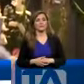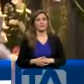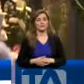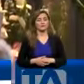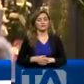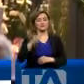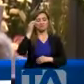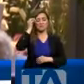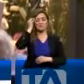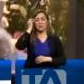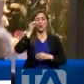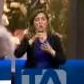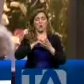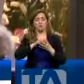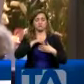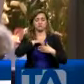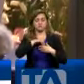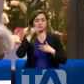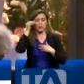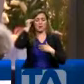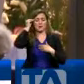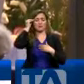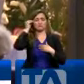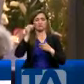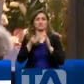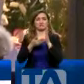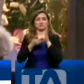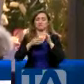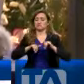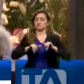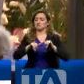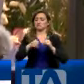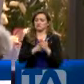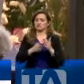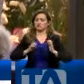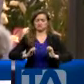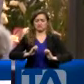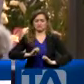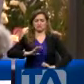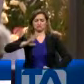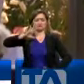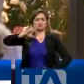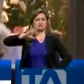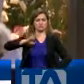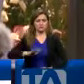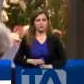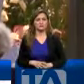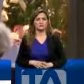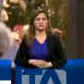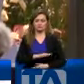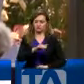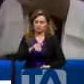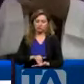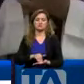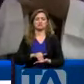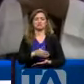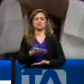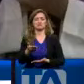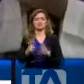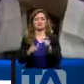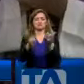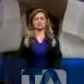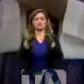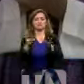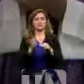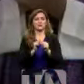memoria y vaya a seguir en el ejemplo. Persistentes como ellos, orgullosos como ellos, firmes como ellos. Luego de la